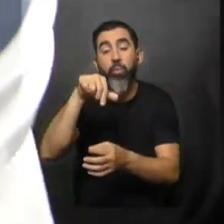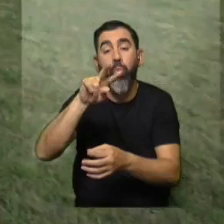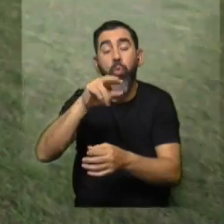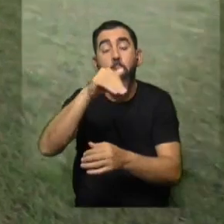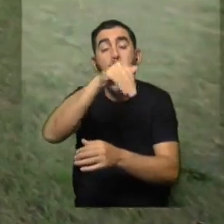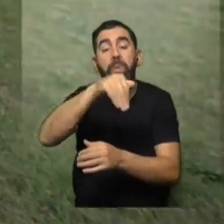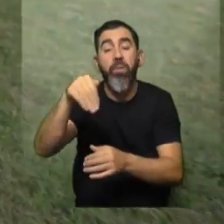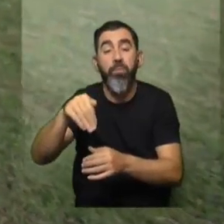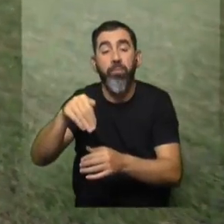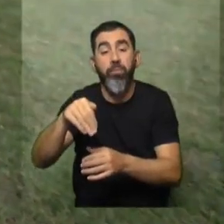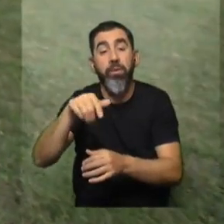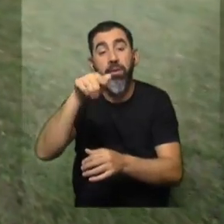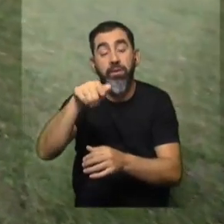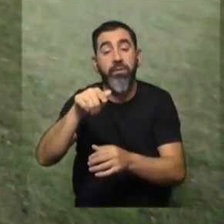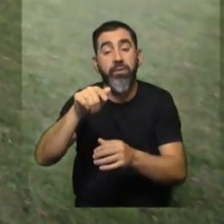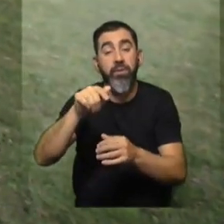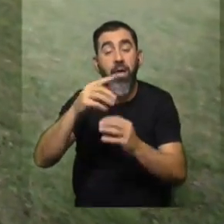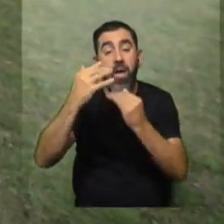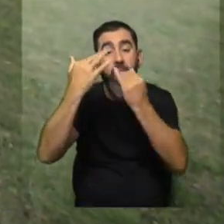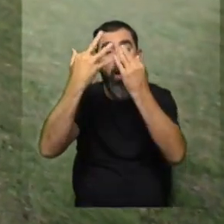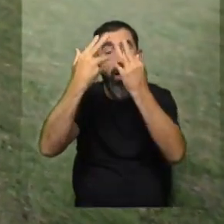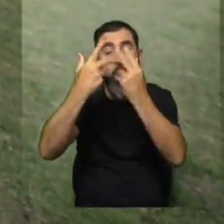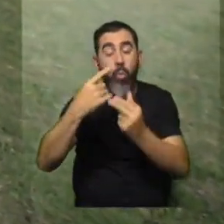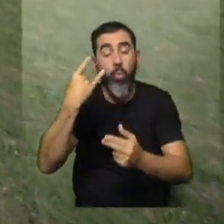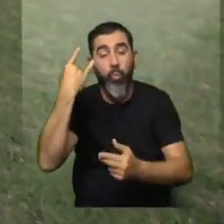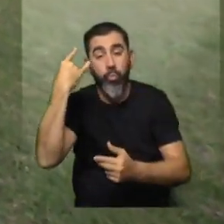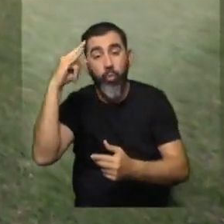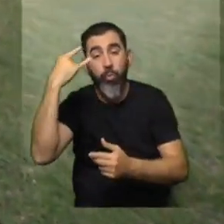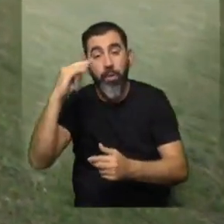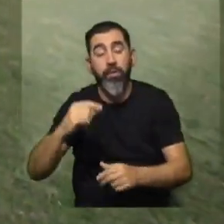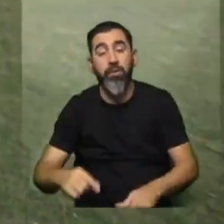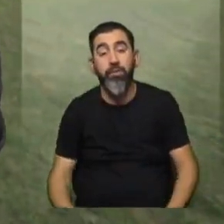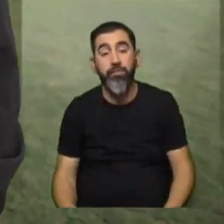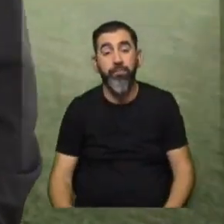milímetros. Esta es la Estación Meteorológica Automática de Prado, que